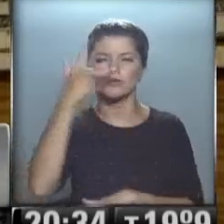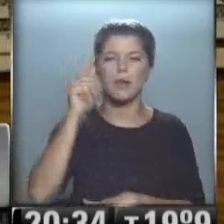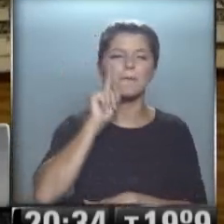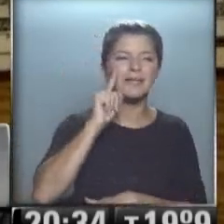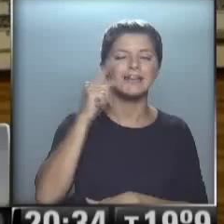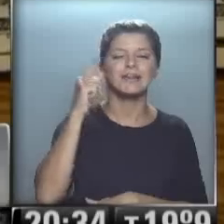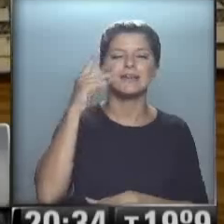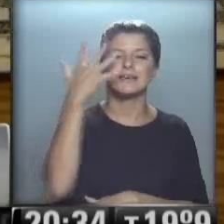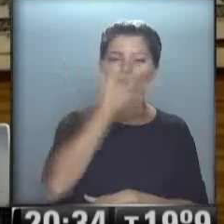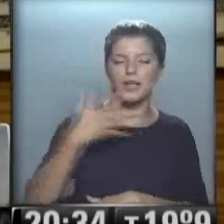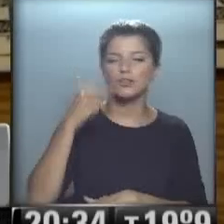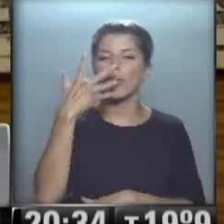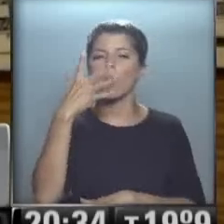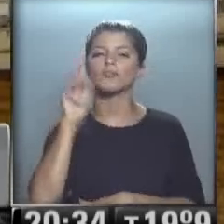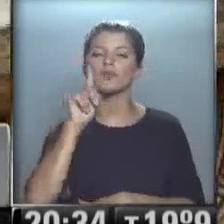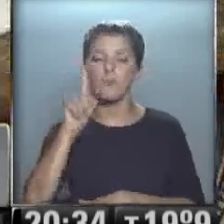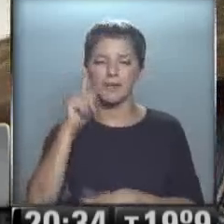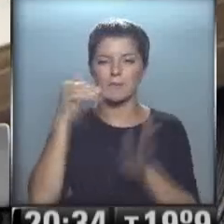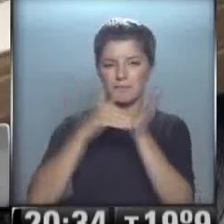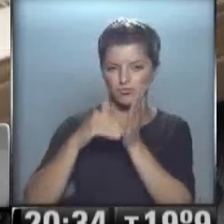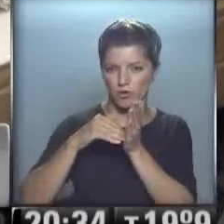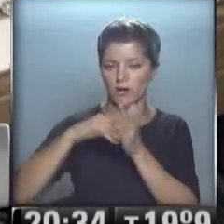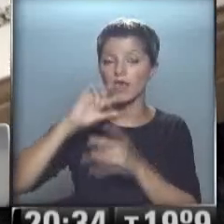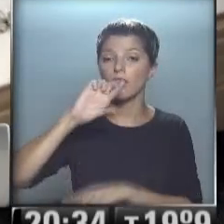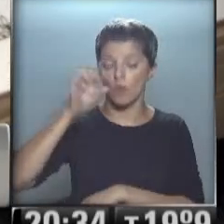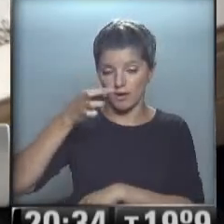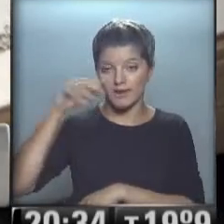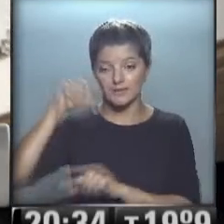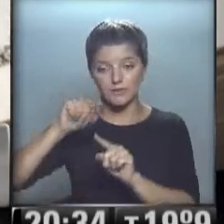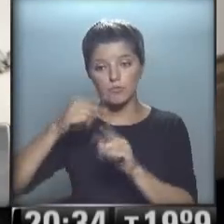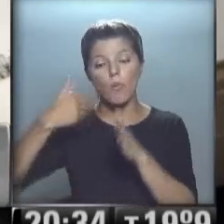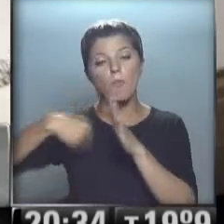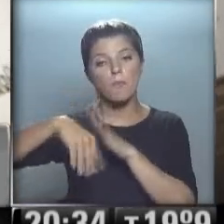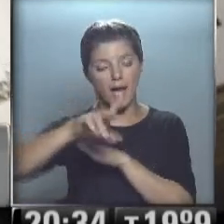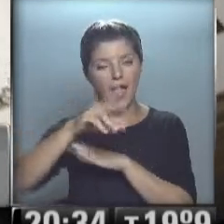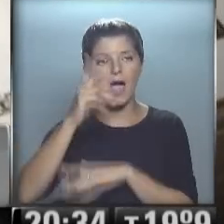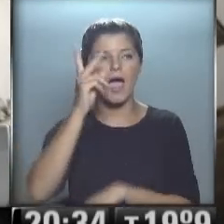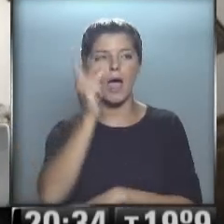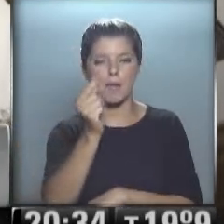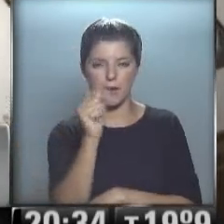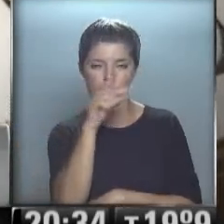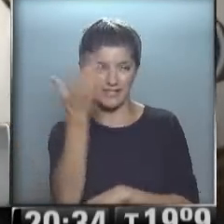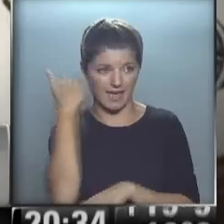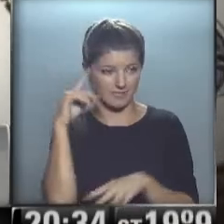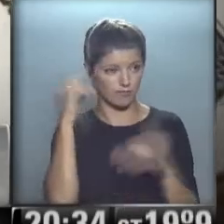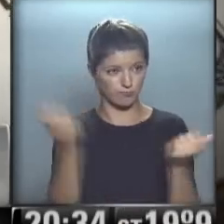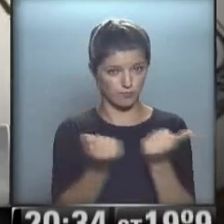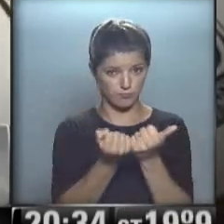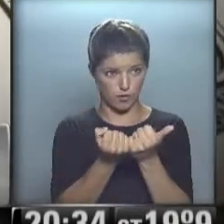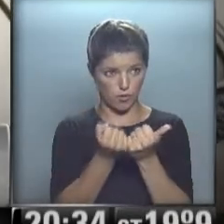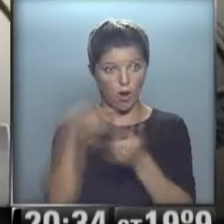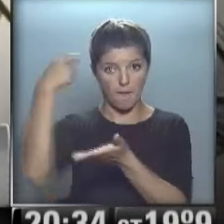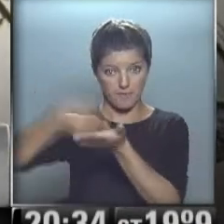millones de dólares. Va a acercarse un valor con el cual se ha acordado con aquellas inversiones que